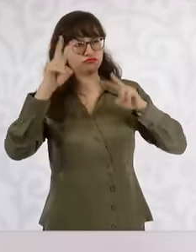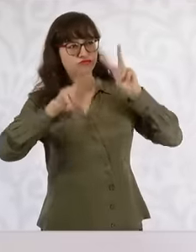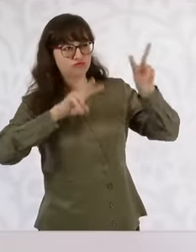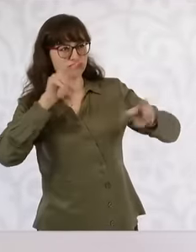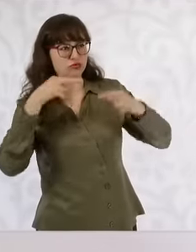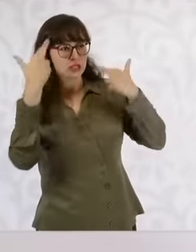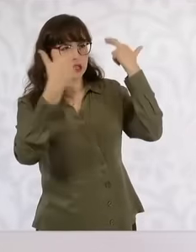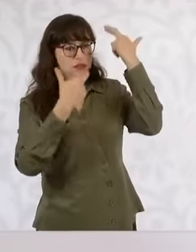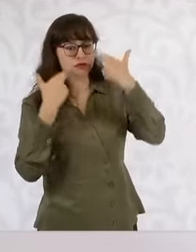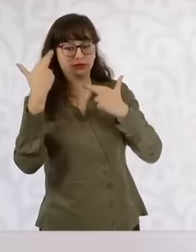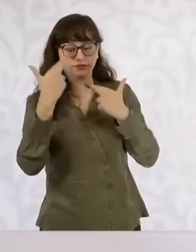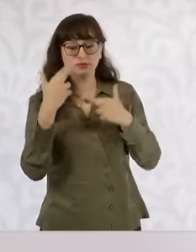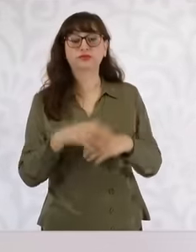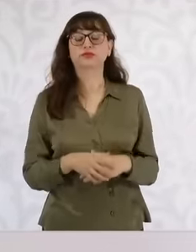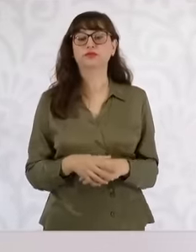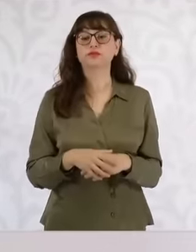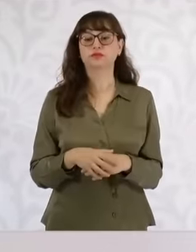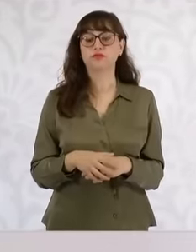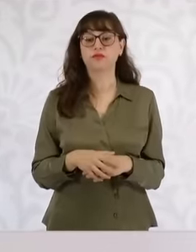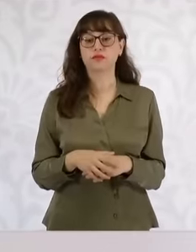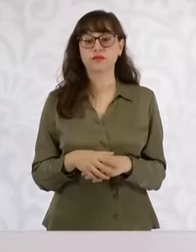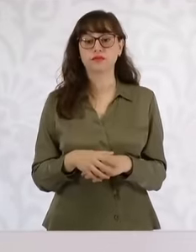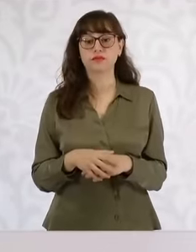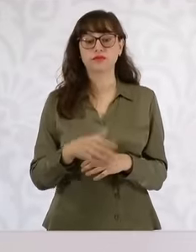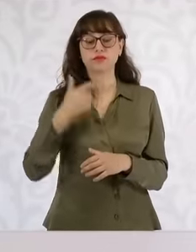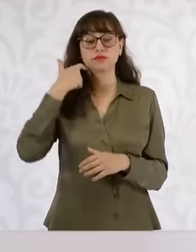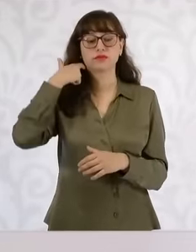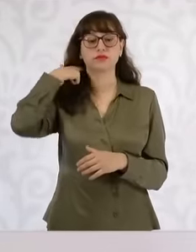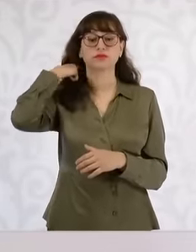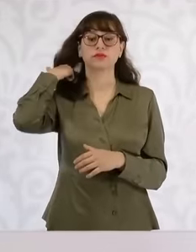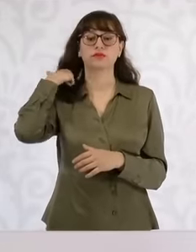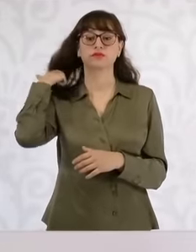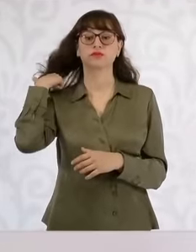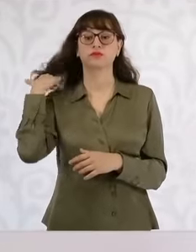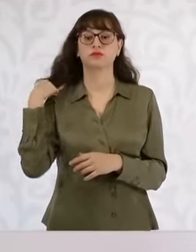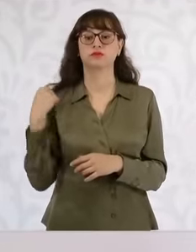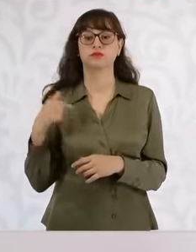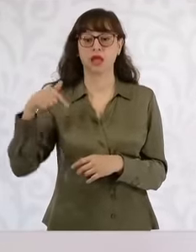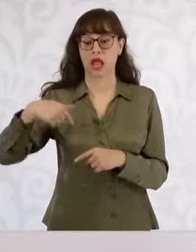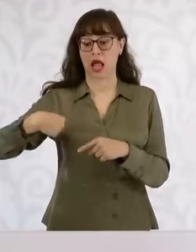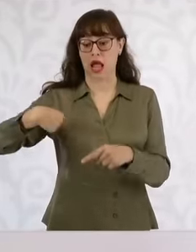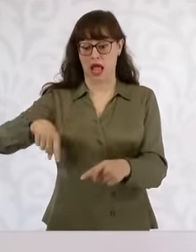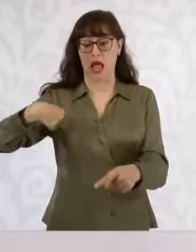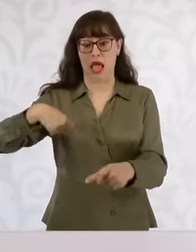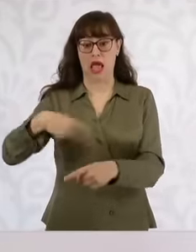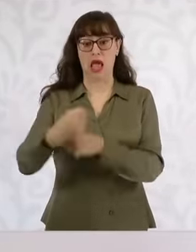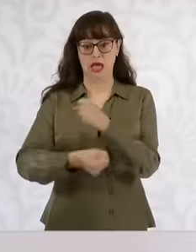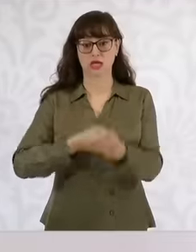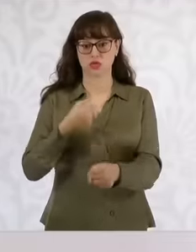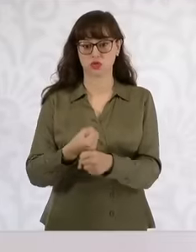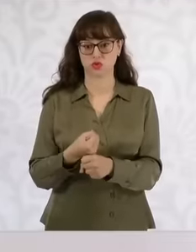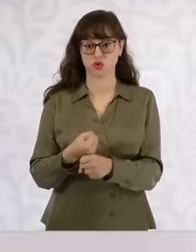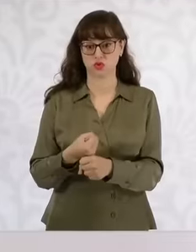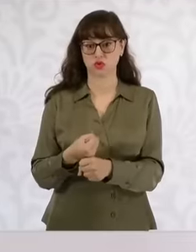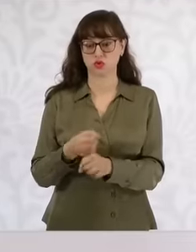Este año, en Brasil, además de los países que les he comentado, Brasil